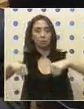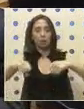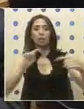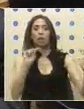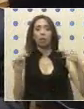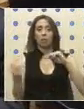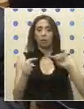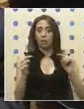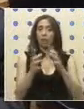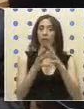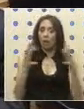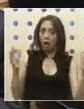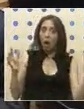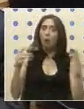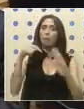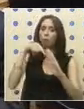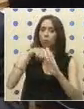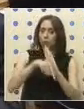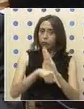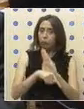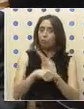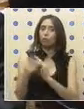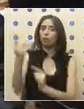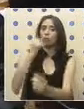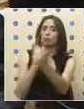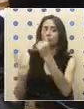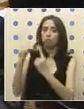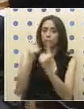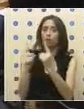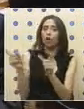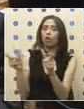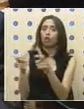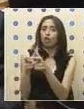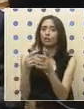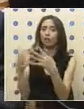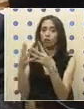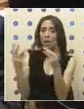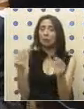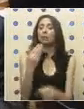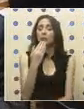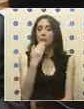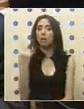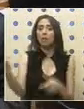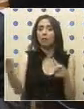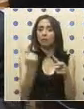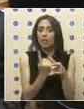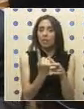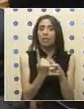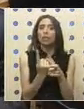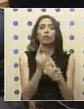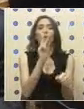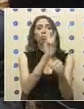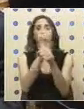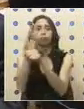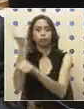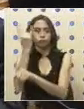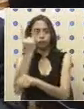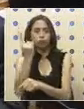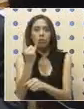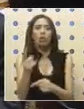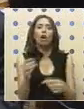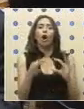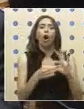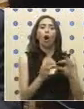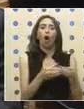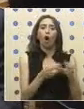debate muy amplio y muy sustantivo, que requirió la presencia de, no solamente el Consejo para la Transparencia, sino que también de la comunidad académica, de organizaciones de la